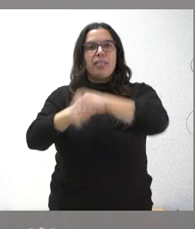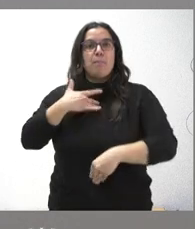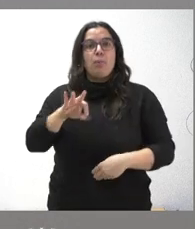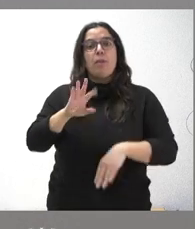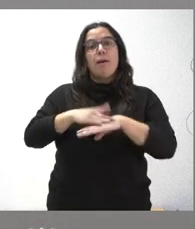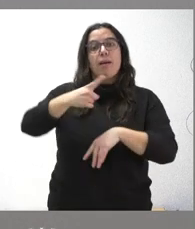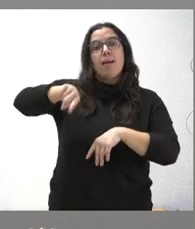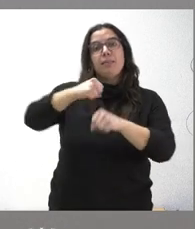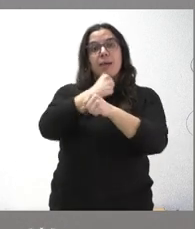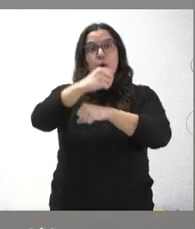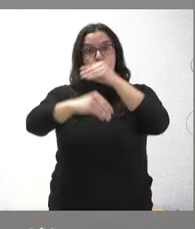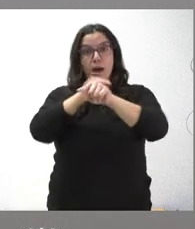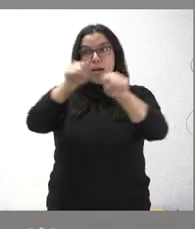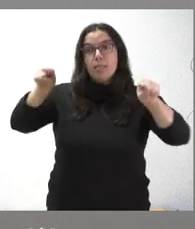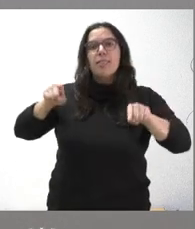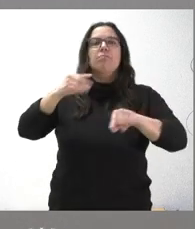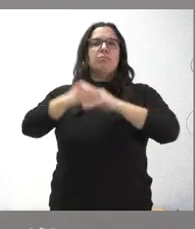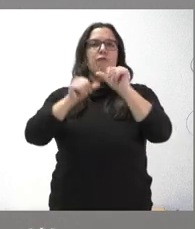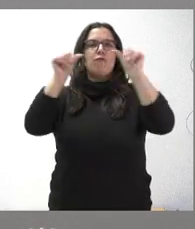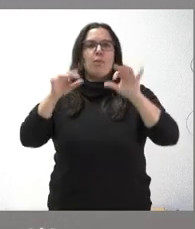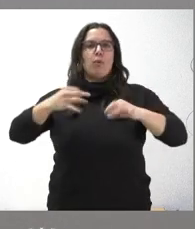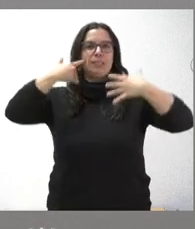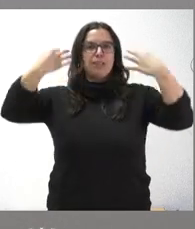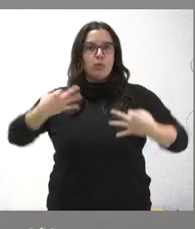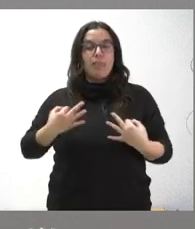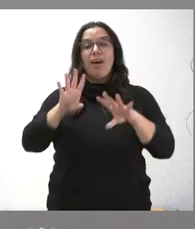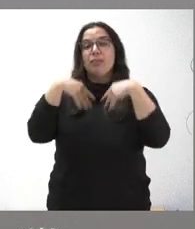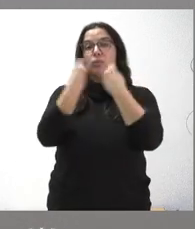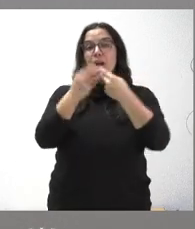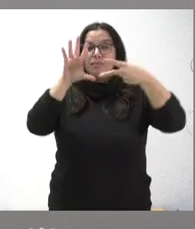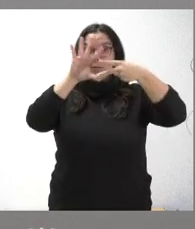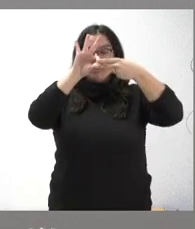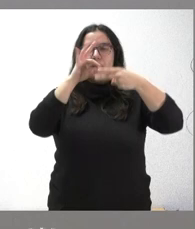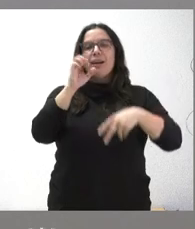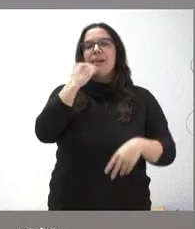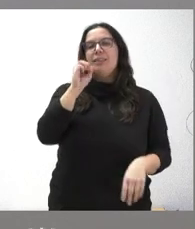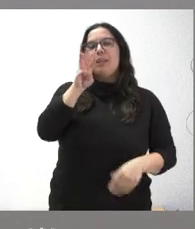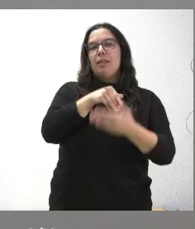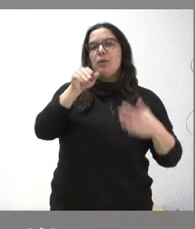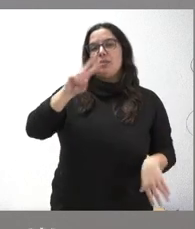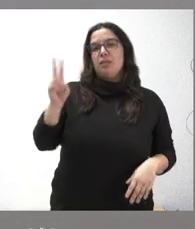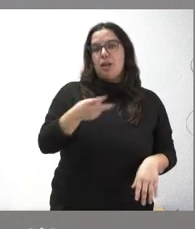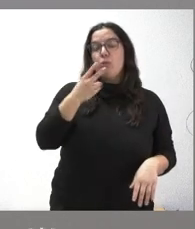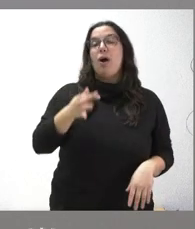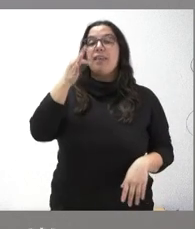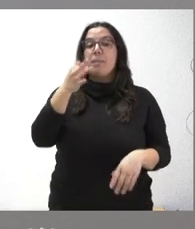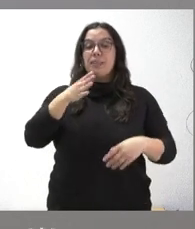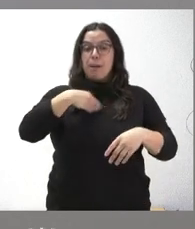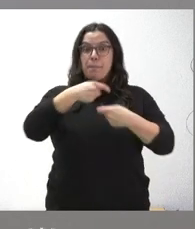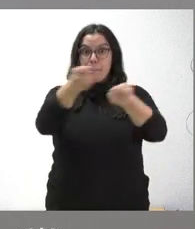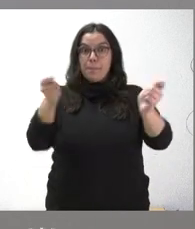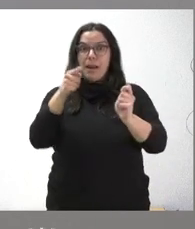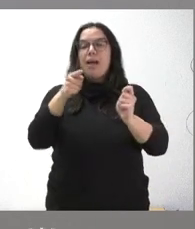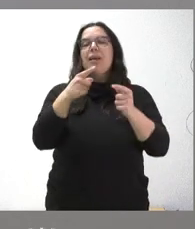trabajo sea seguro en conjunto como les digo casi 13 millones de euros y tienen ustedes además en la nota la